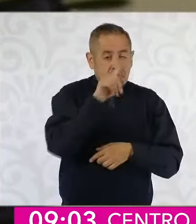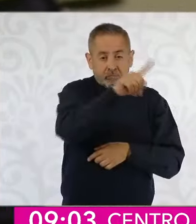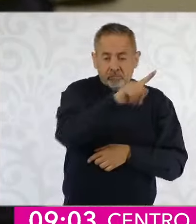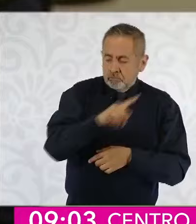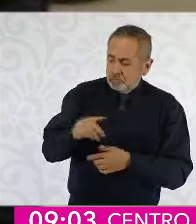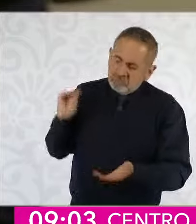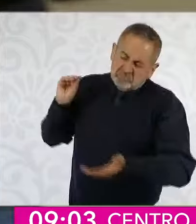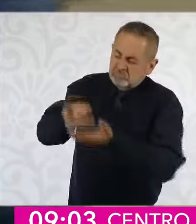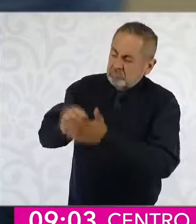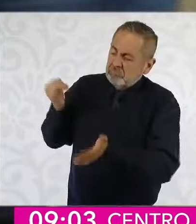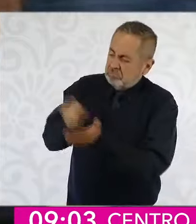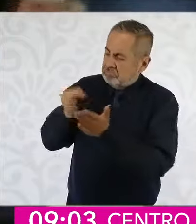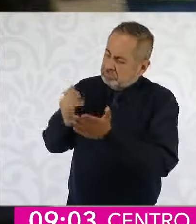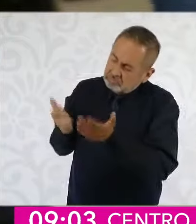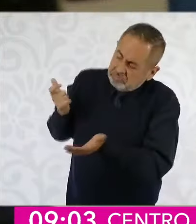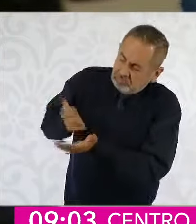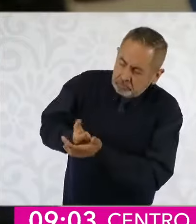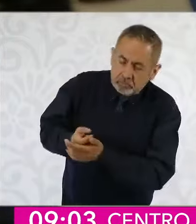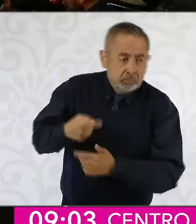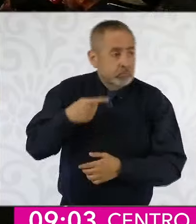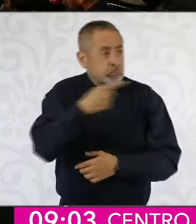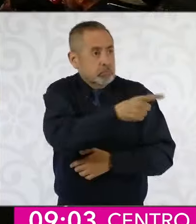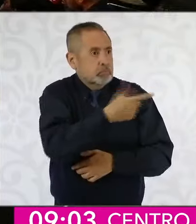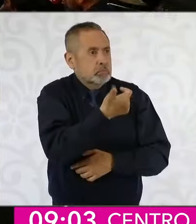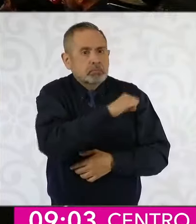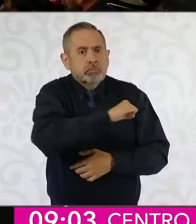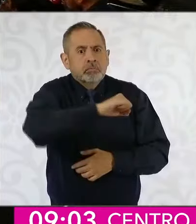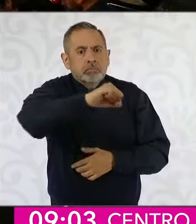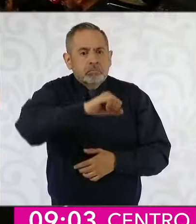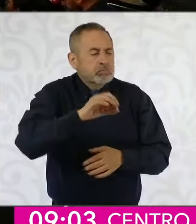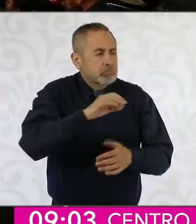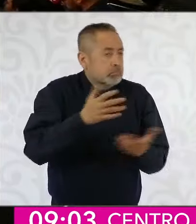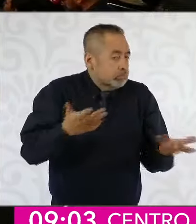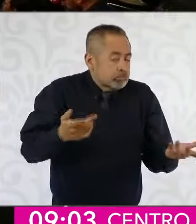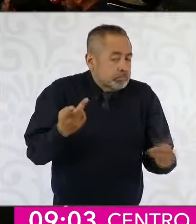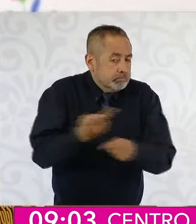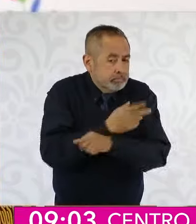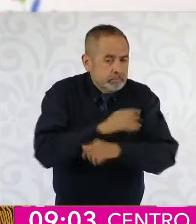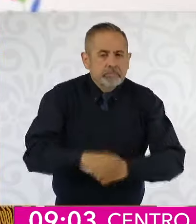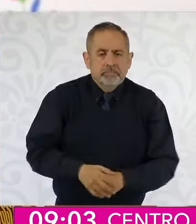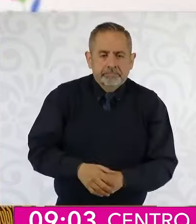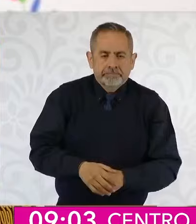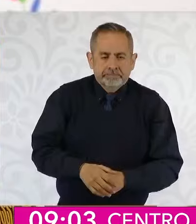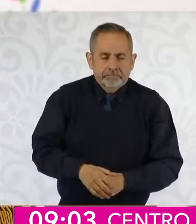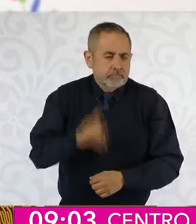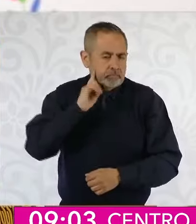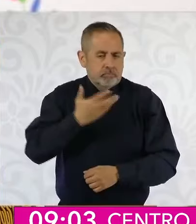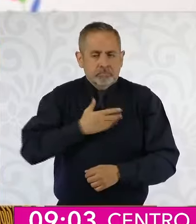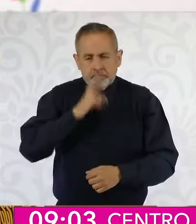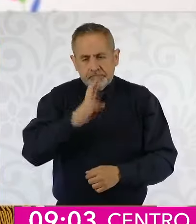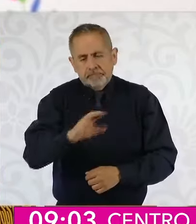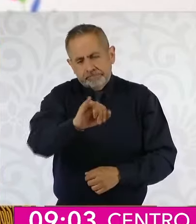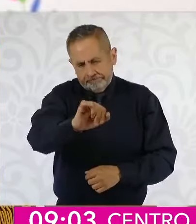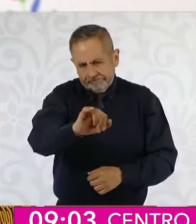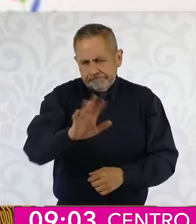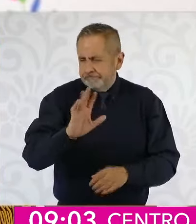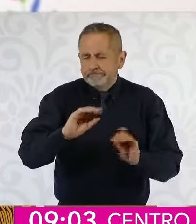la imposición de estos aranceles de encarecer las cadenas de suministro? Sí, se dio un ejemplo, nada más